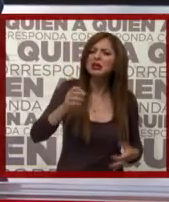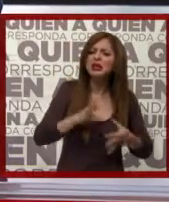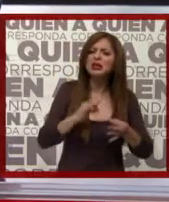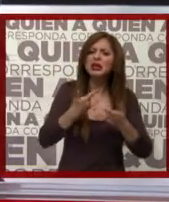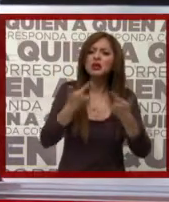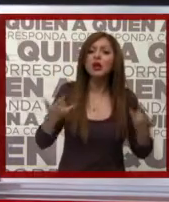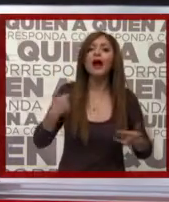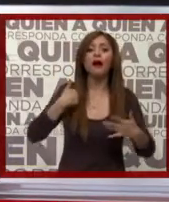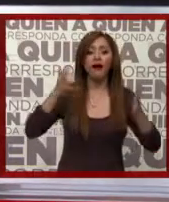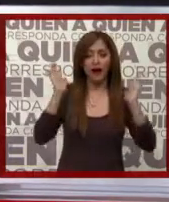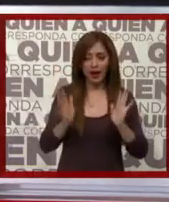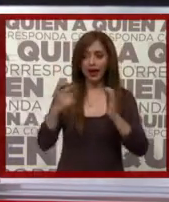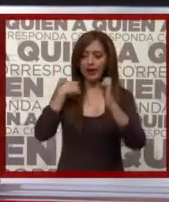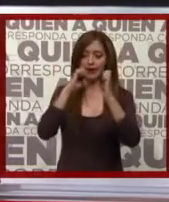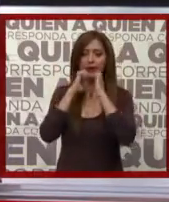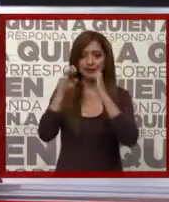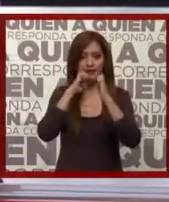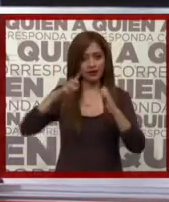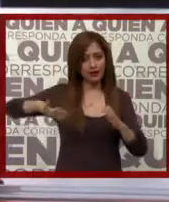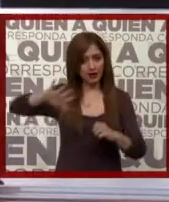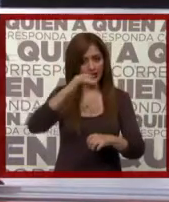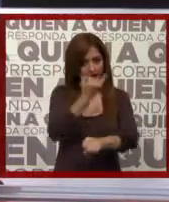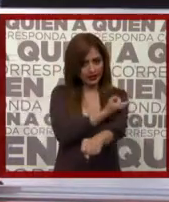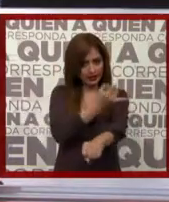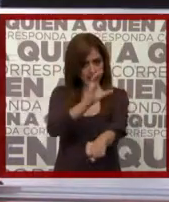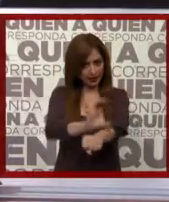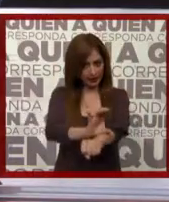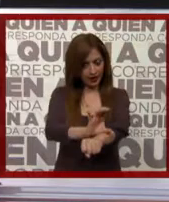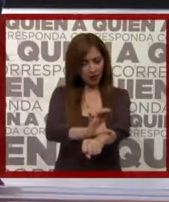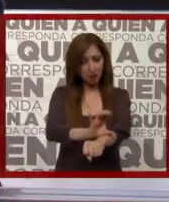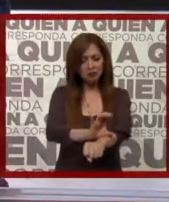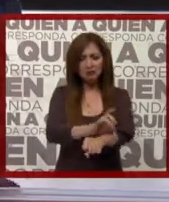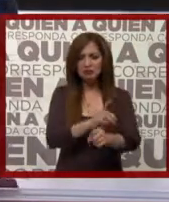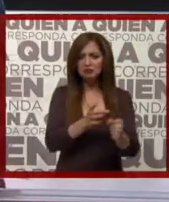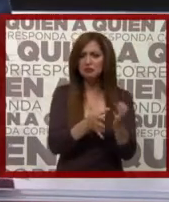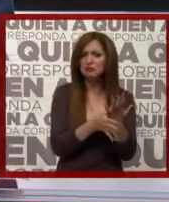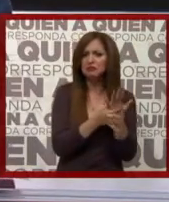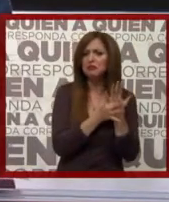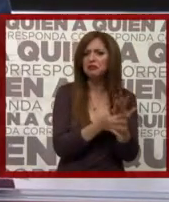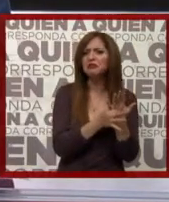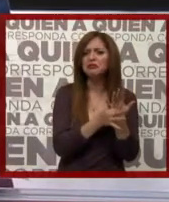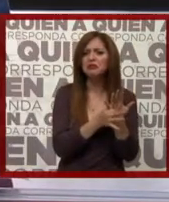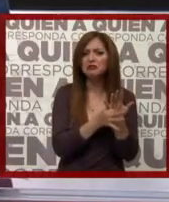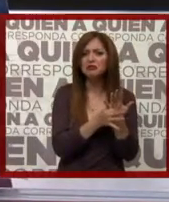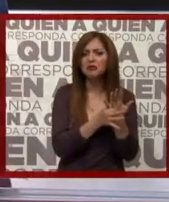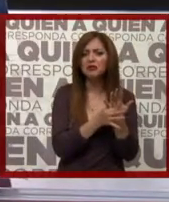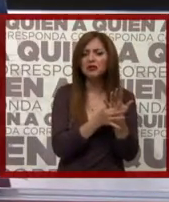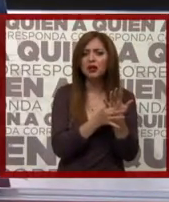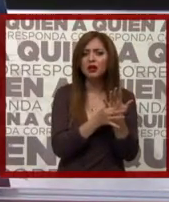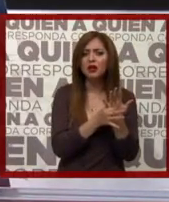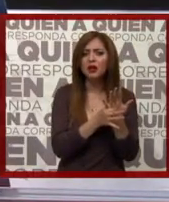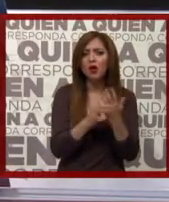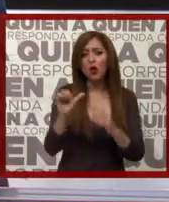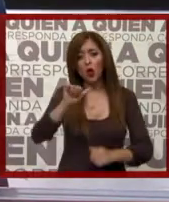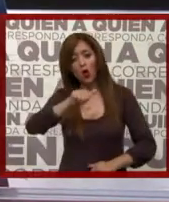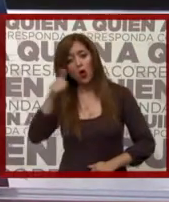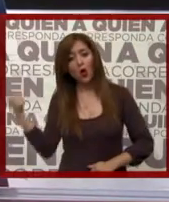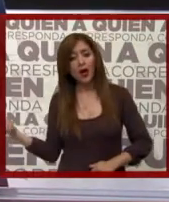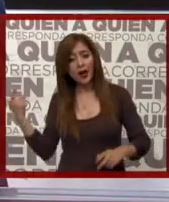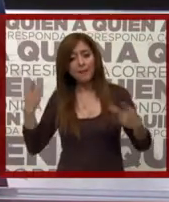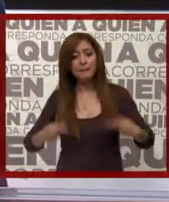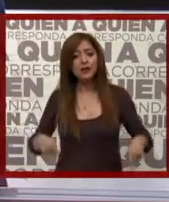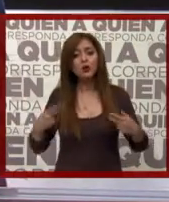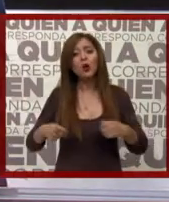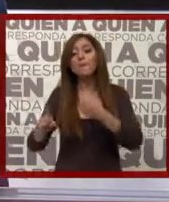la entrevista en Iztacalco. Y nos dice que, como hay otros casos que están sufriendo porque no pueden